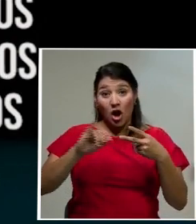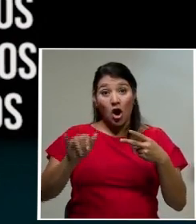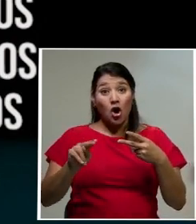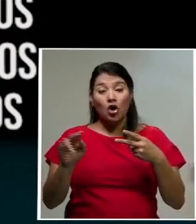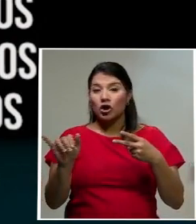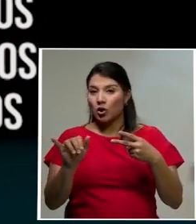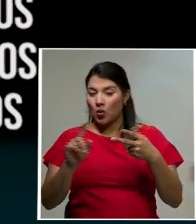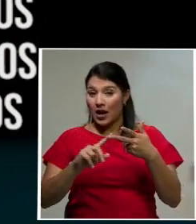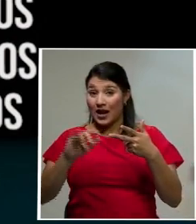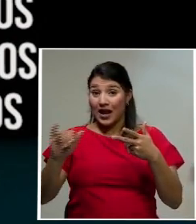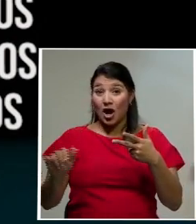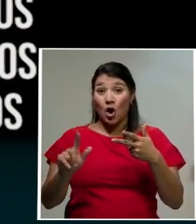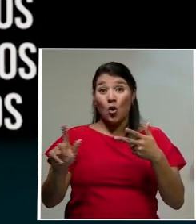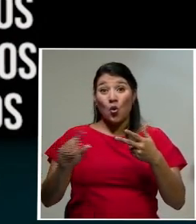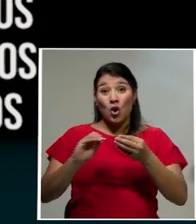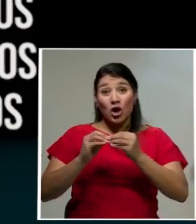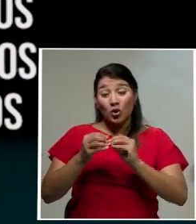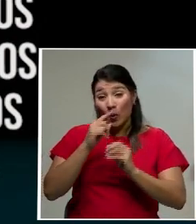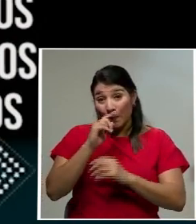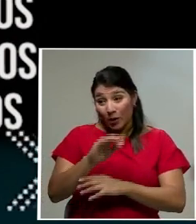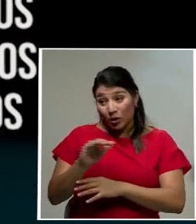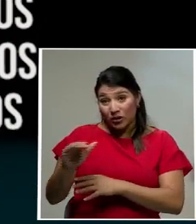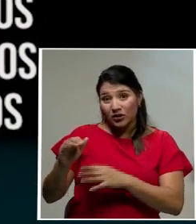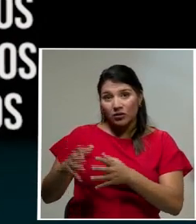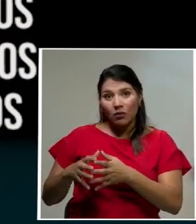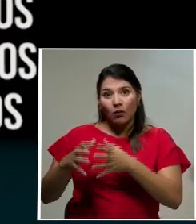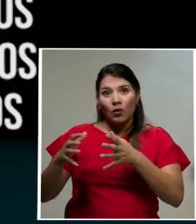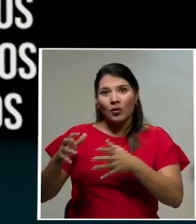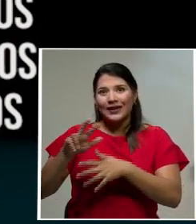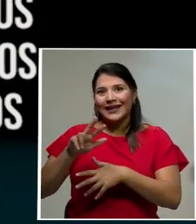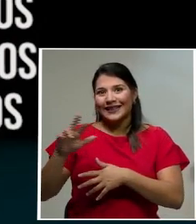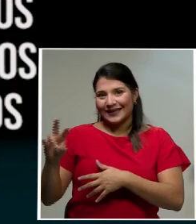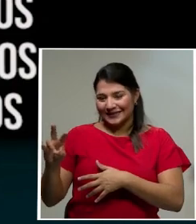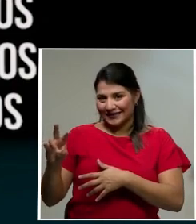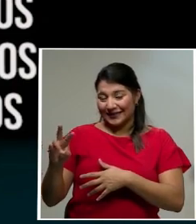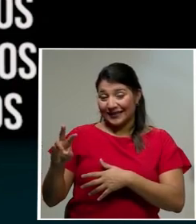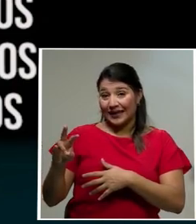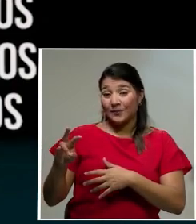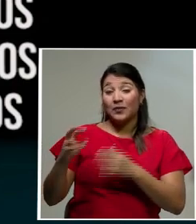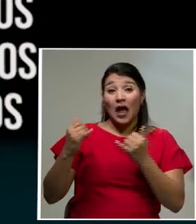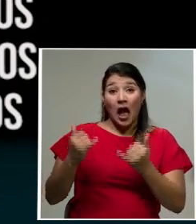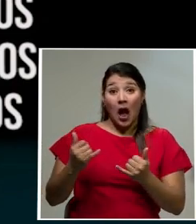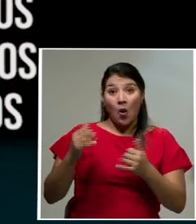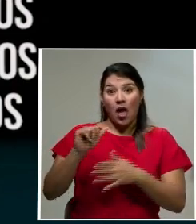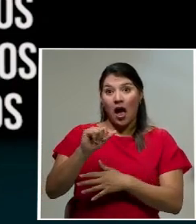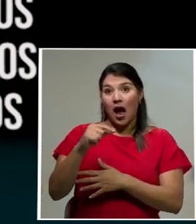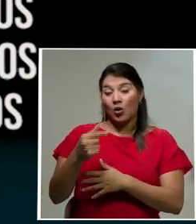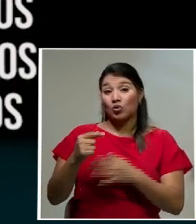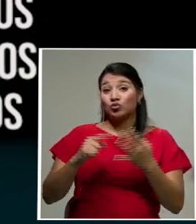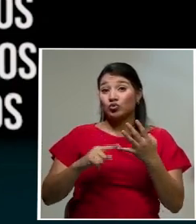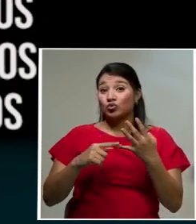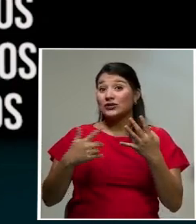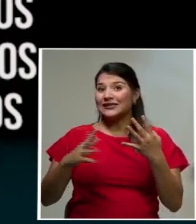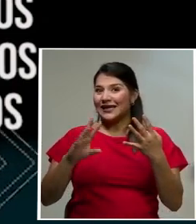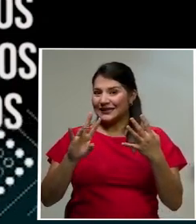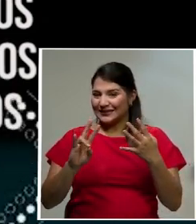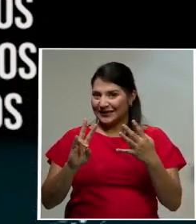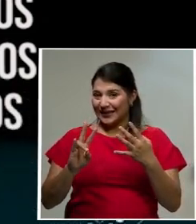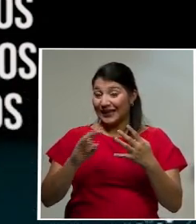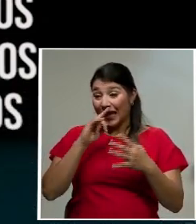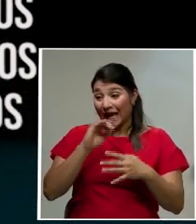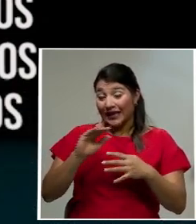mientras que en julio el número de menores afectados subió a 37. En lo que llevamos del mes de agosto ya son 7 los niños internados